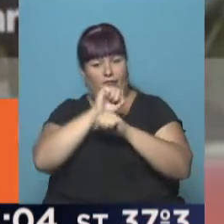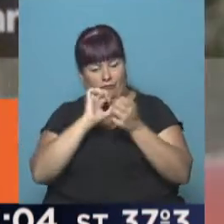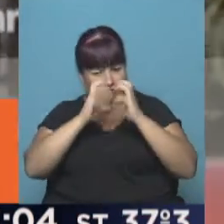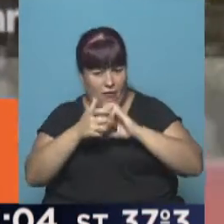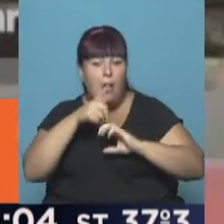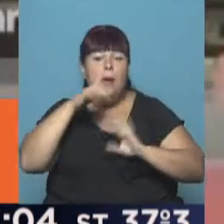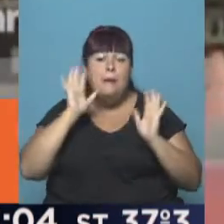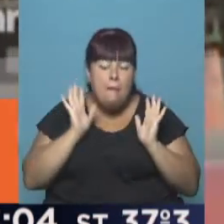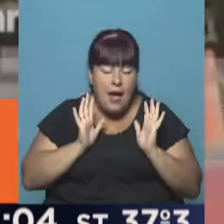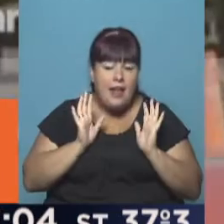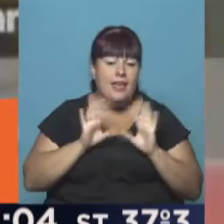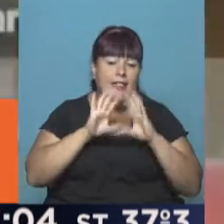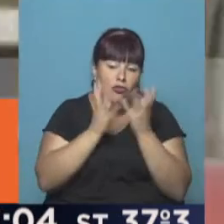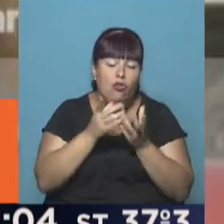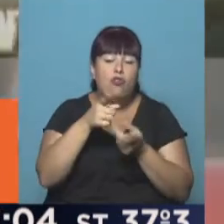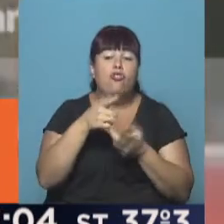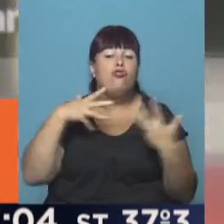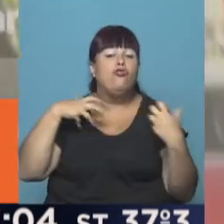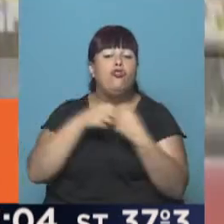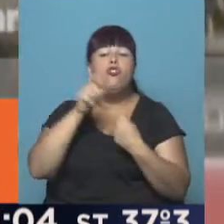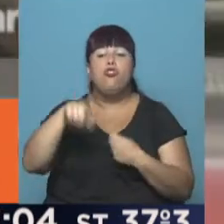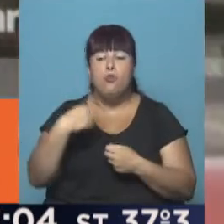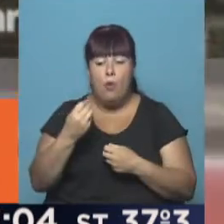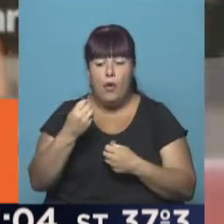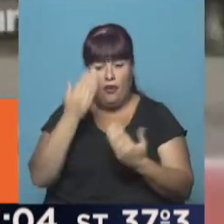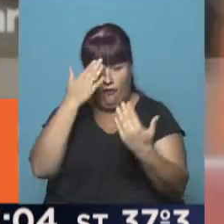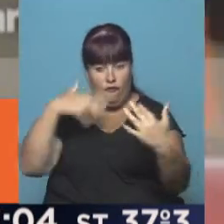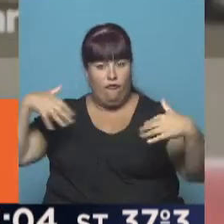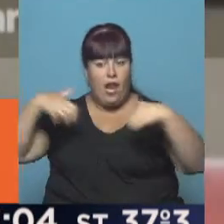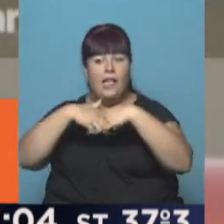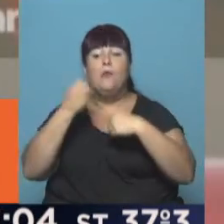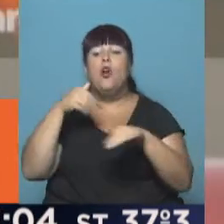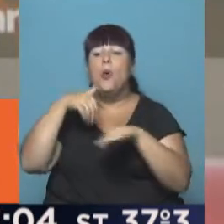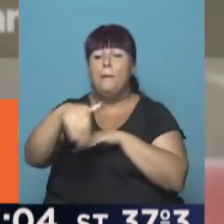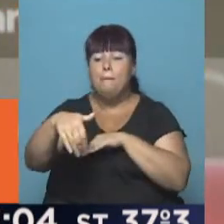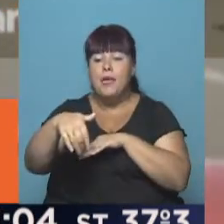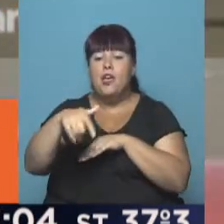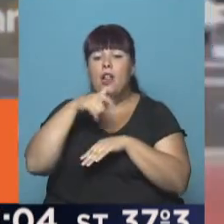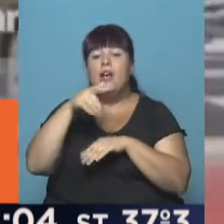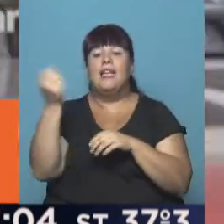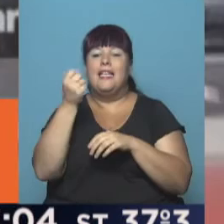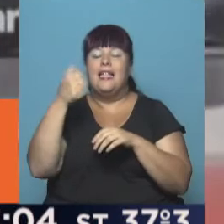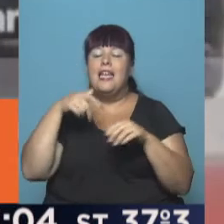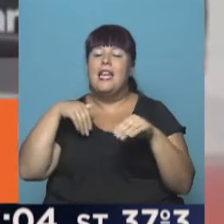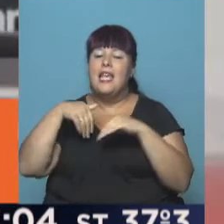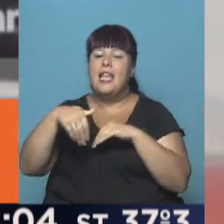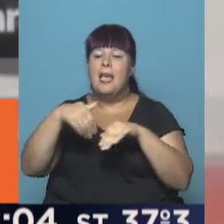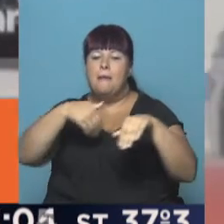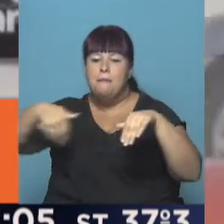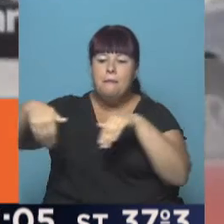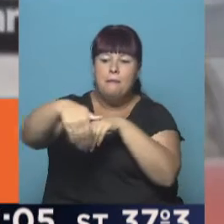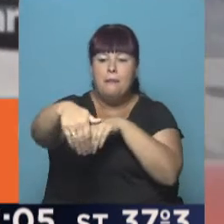parecería indicar que la colisión se produjo de frente ya que uno de los micros habría intentado sobrepasar